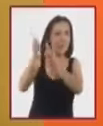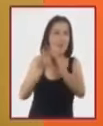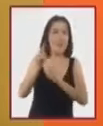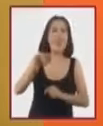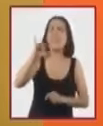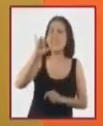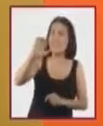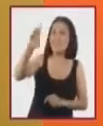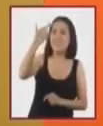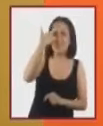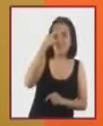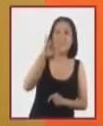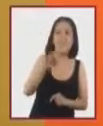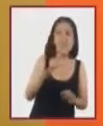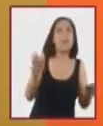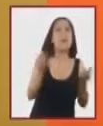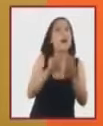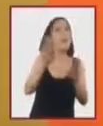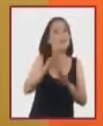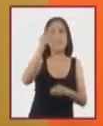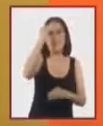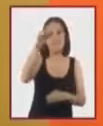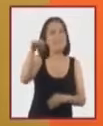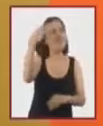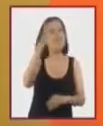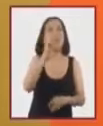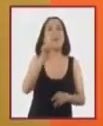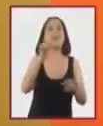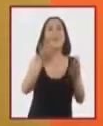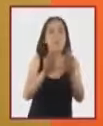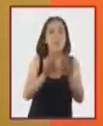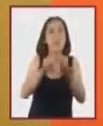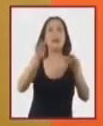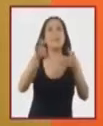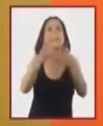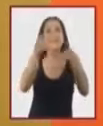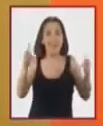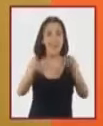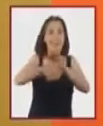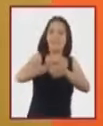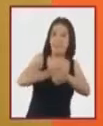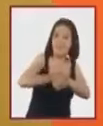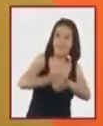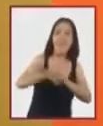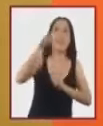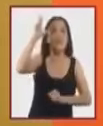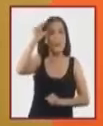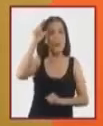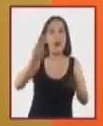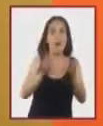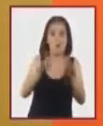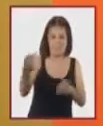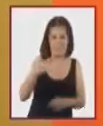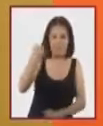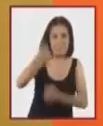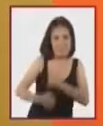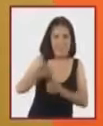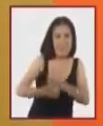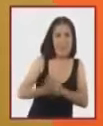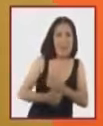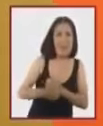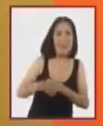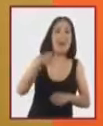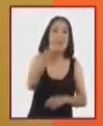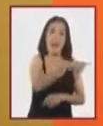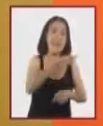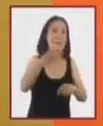Claro, profesor. ¿Cómo olvidarla? Es la que trata de una liebre y una tortuga que se retan a realizar una carrera y como la